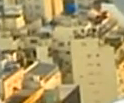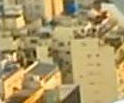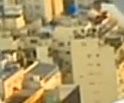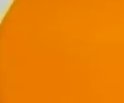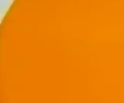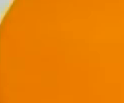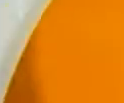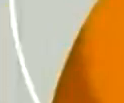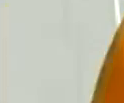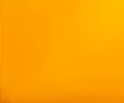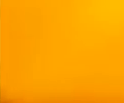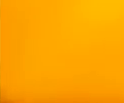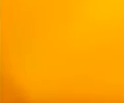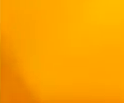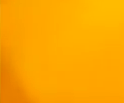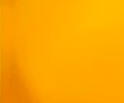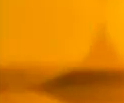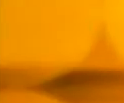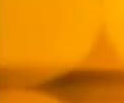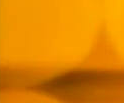mí.